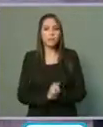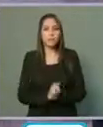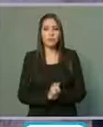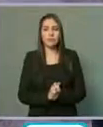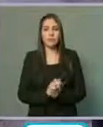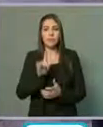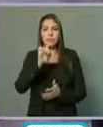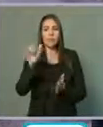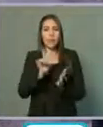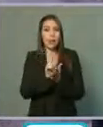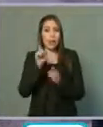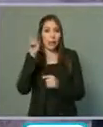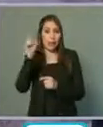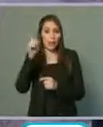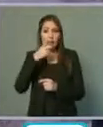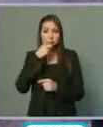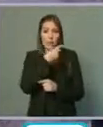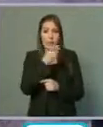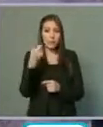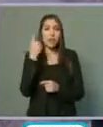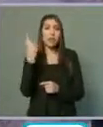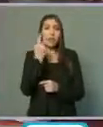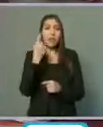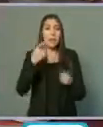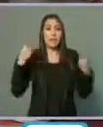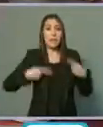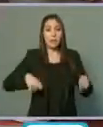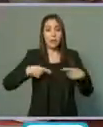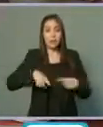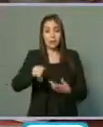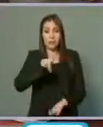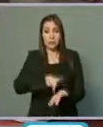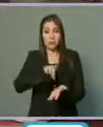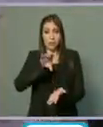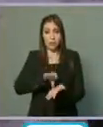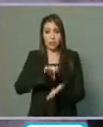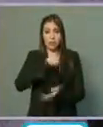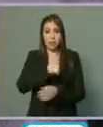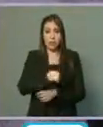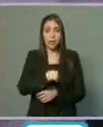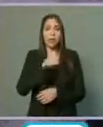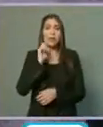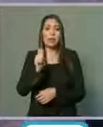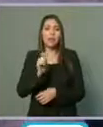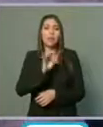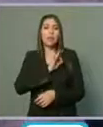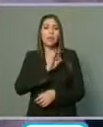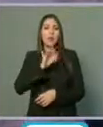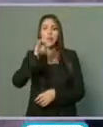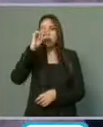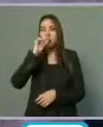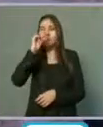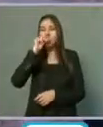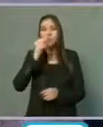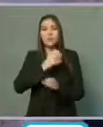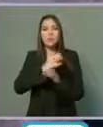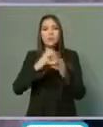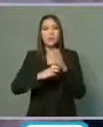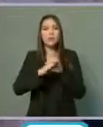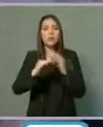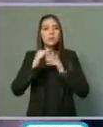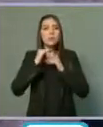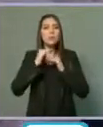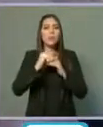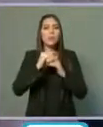ciertos obstáculos que pueden ser físicos, Ajá, pueden ser orgánicos, pueden ser sensoriales, ok. que le